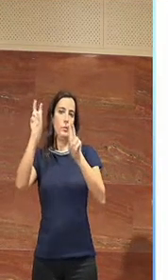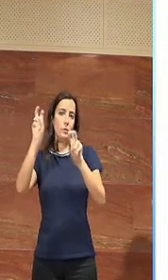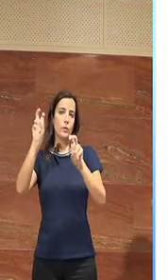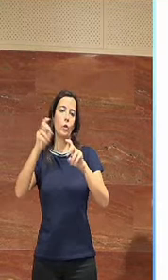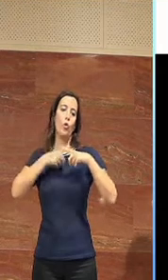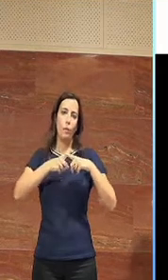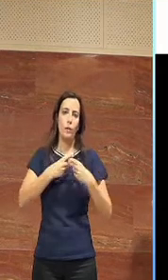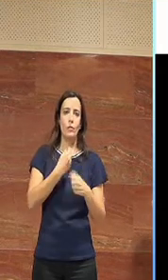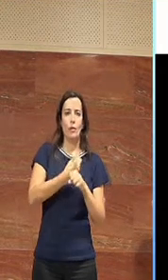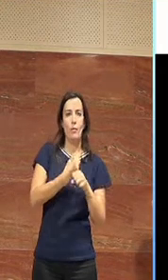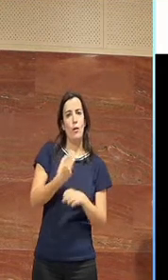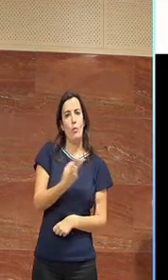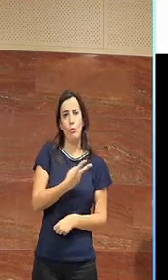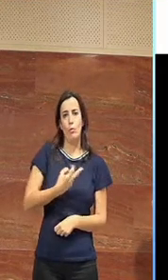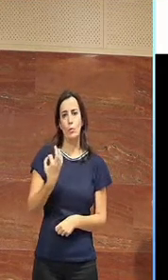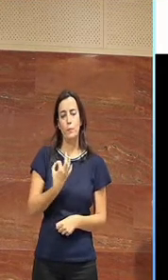trabajo.